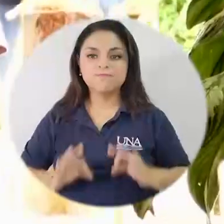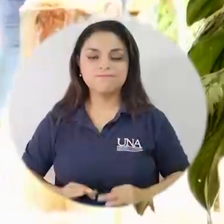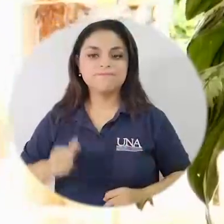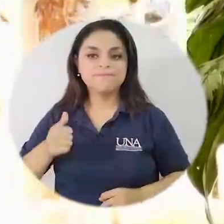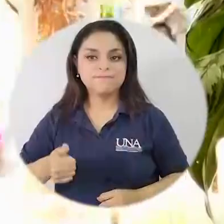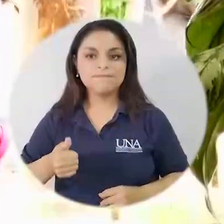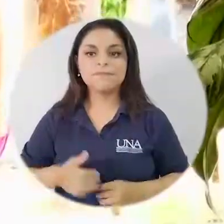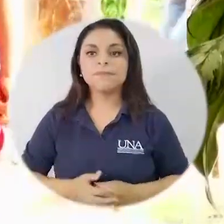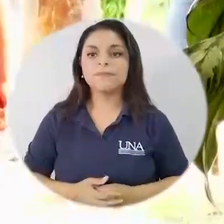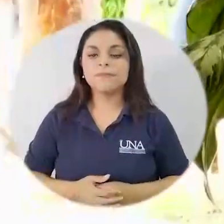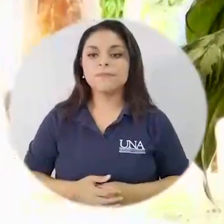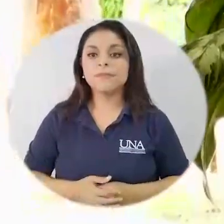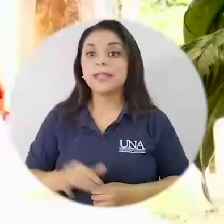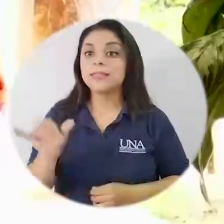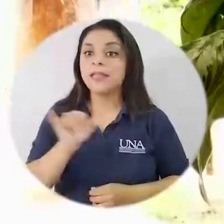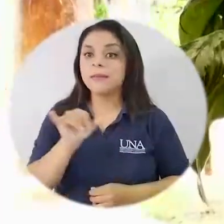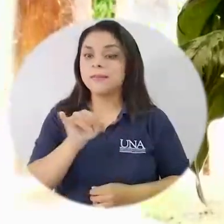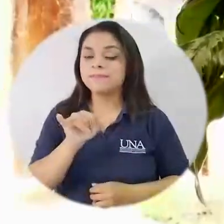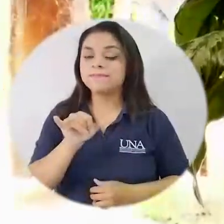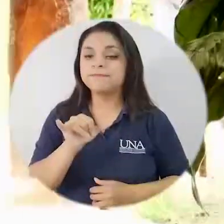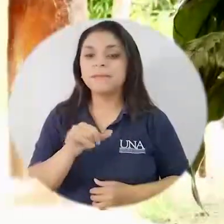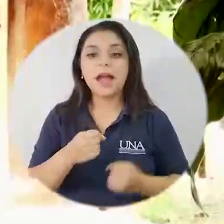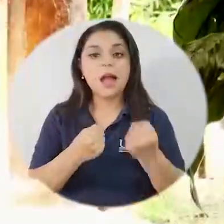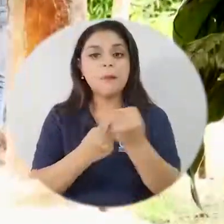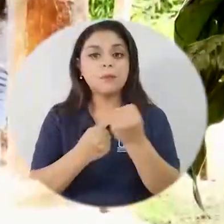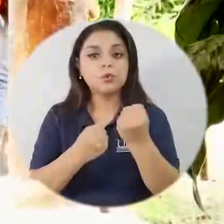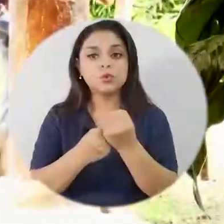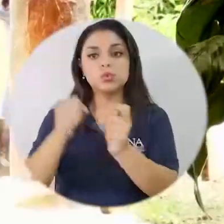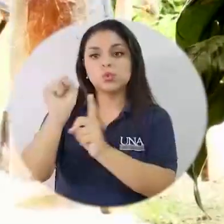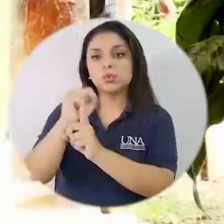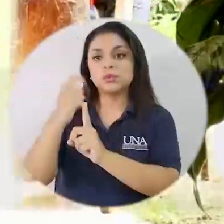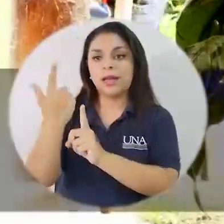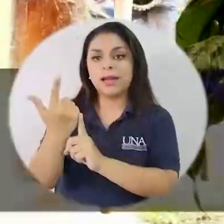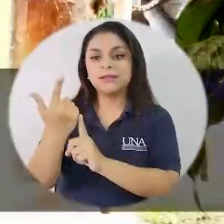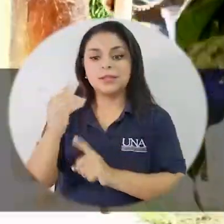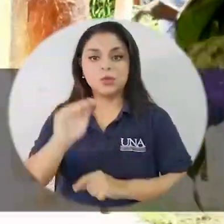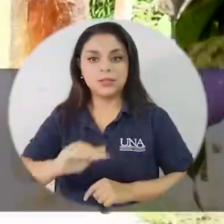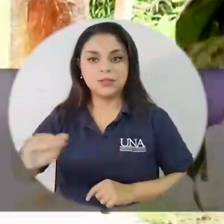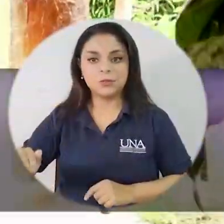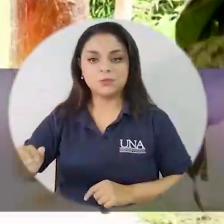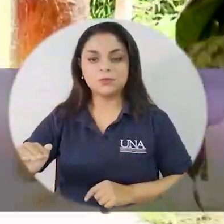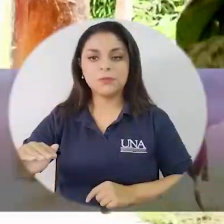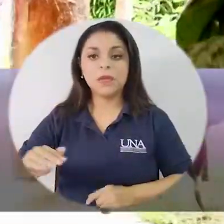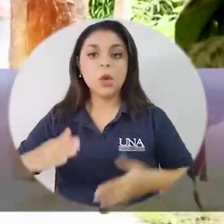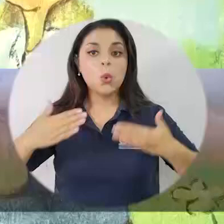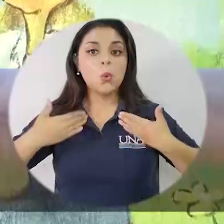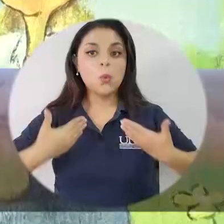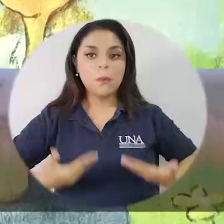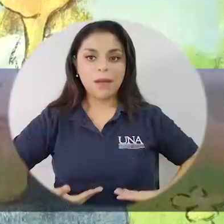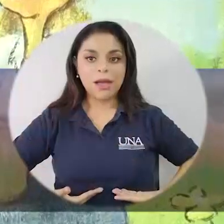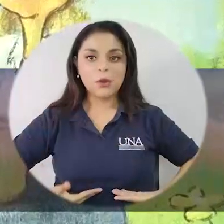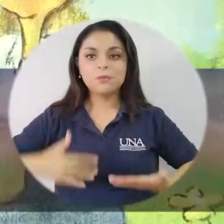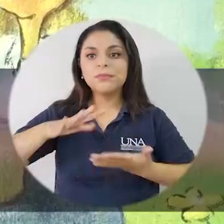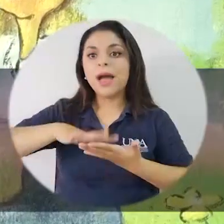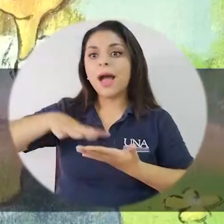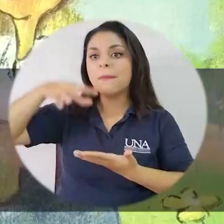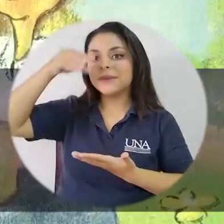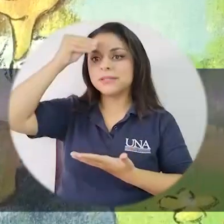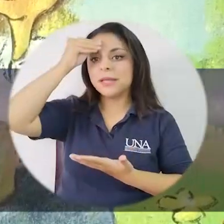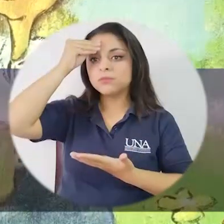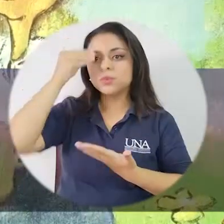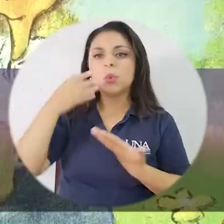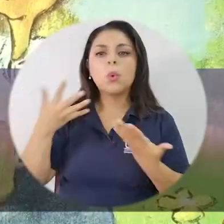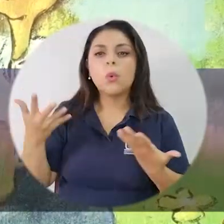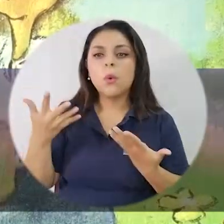otro es los apoyos sociales que puede tener un niño o que tienen los niños. El ser humano aprendemos